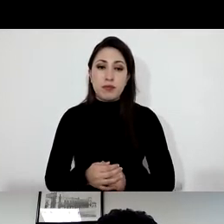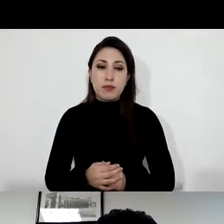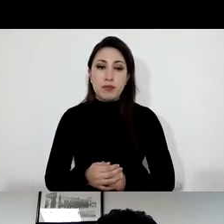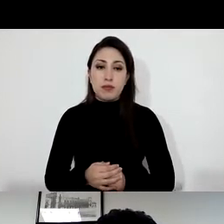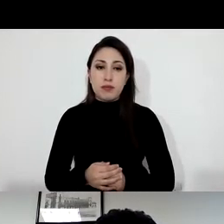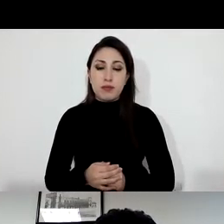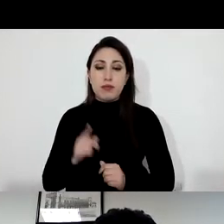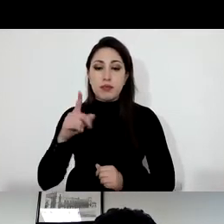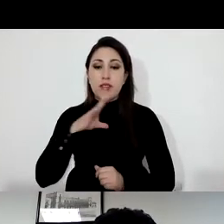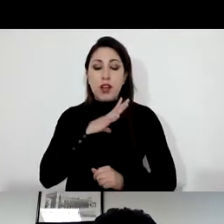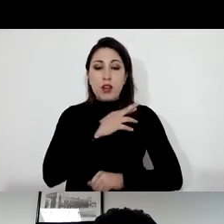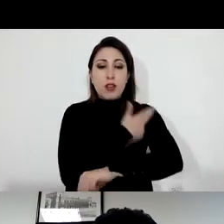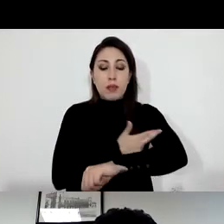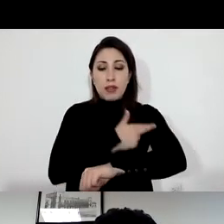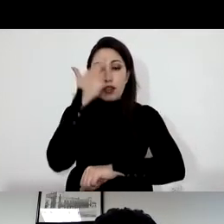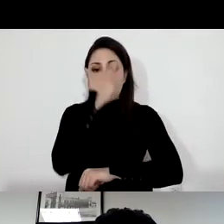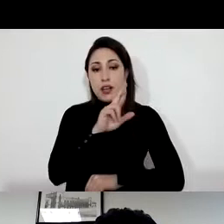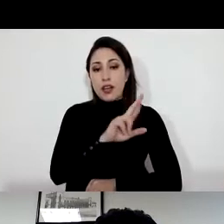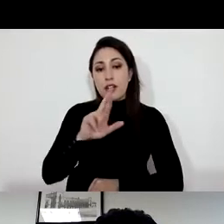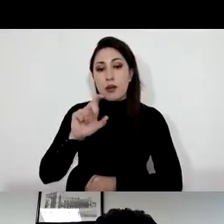del recurso de revisión